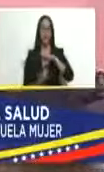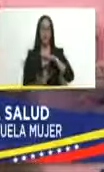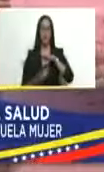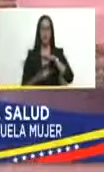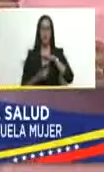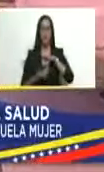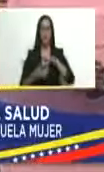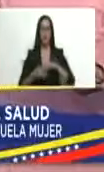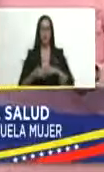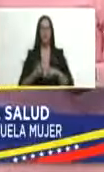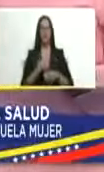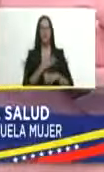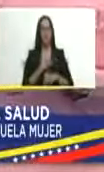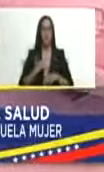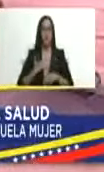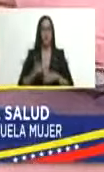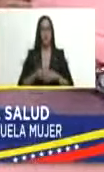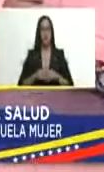Y quiero